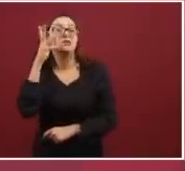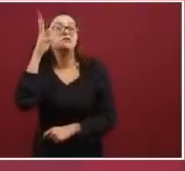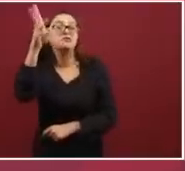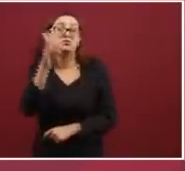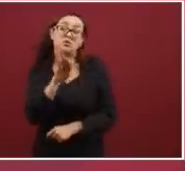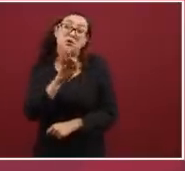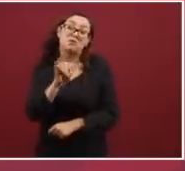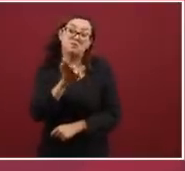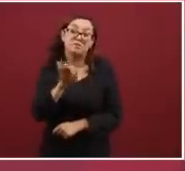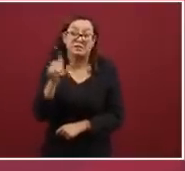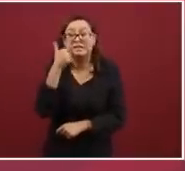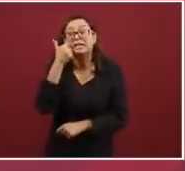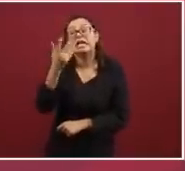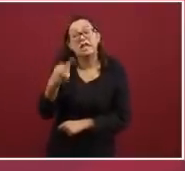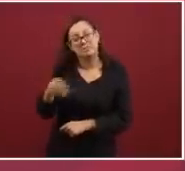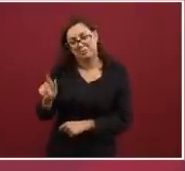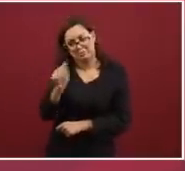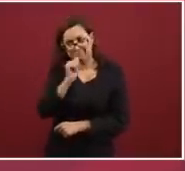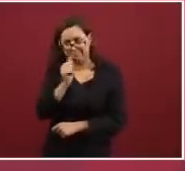ser, pero